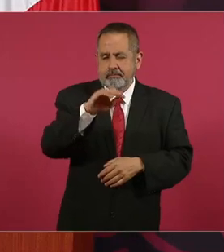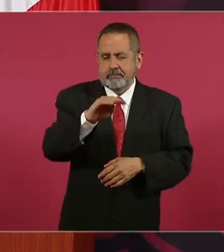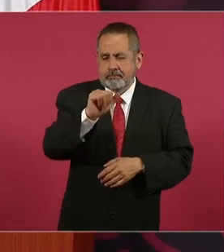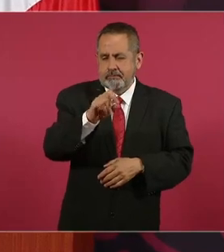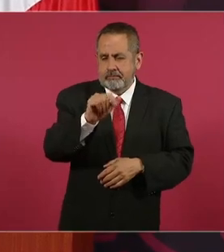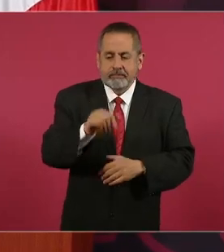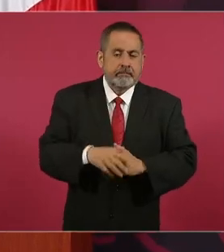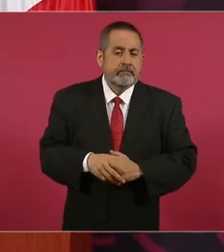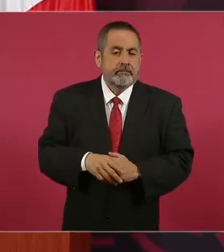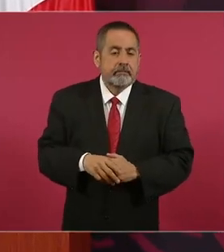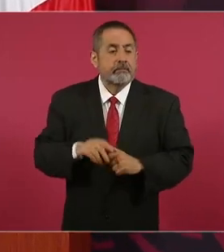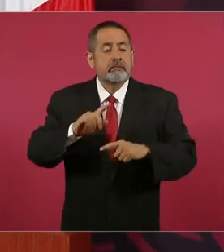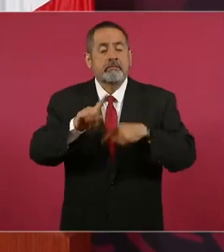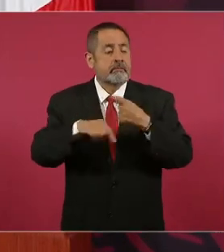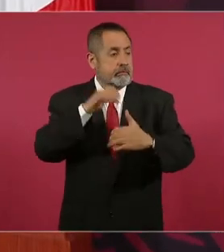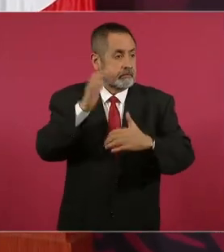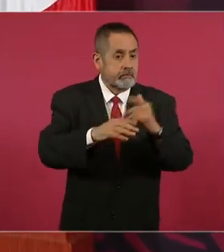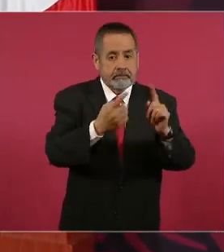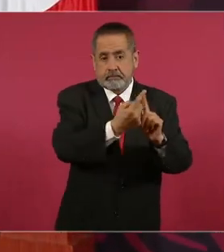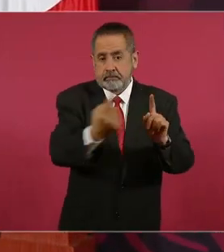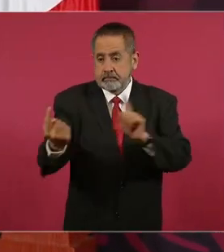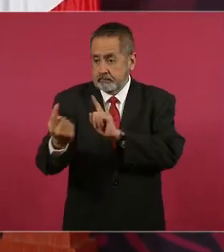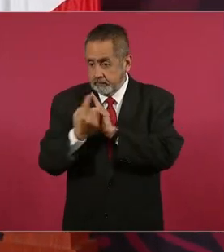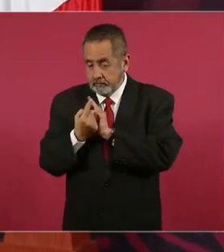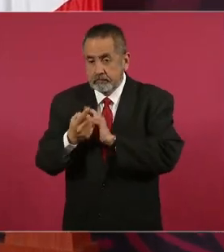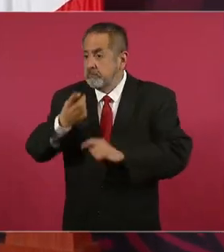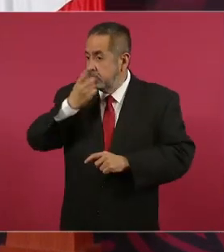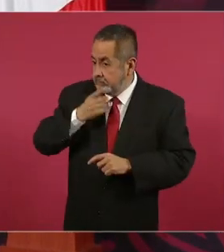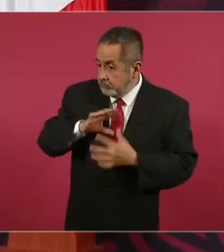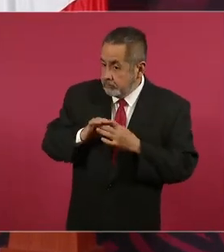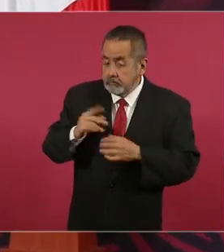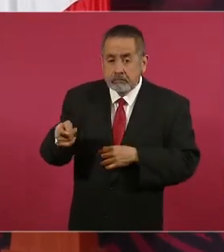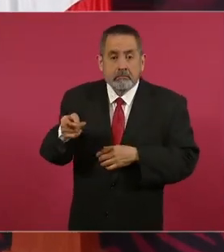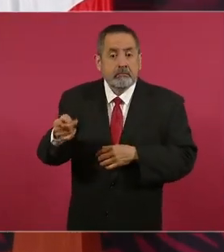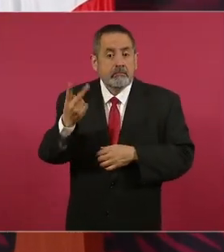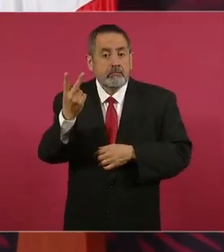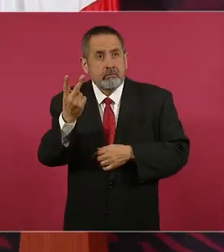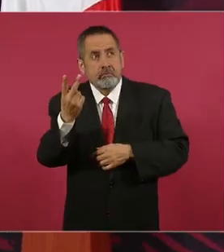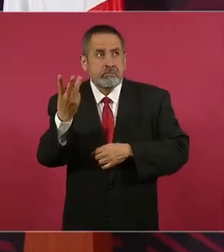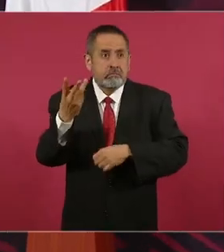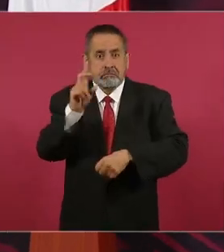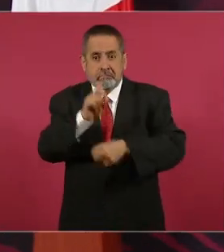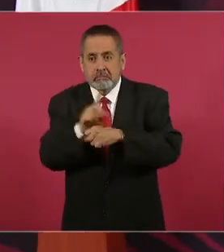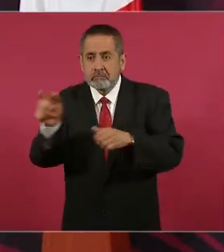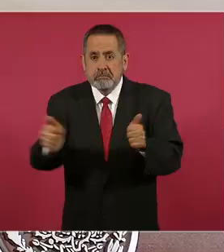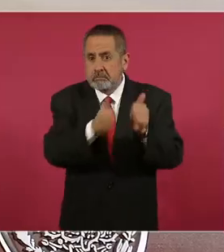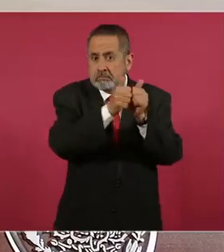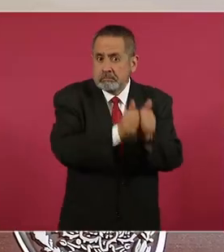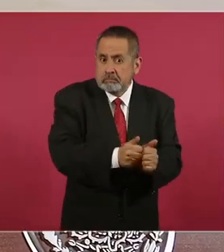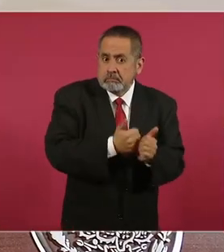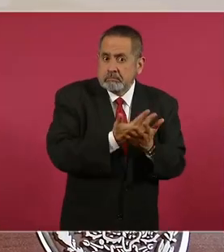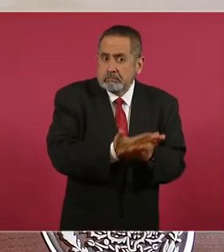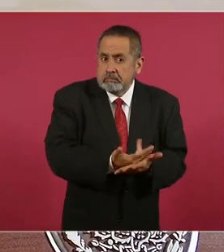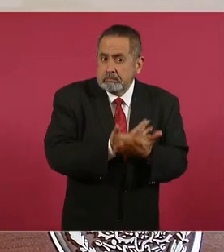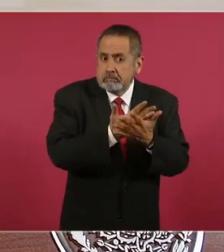Ya cuando regresó me contó de que lo tuvieron como 2 días o 3 ahí esperando,